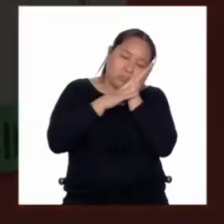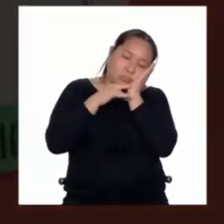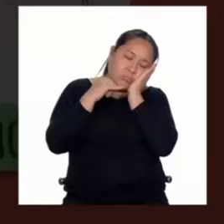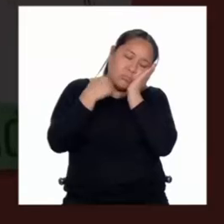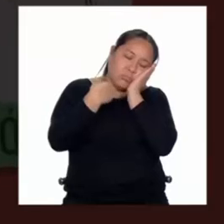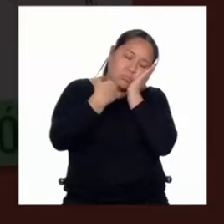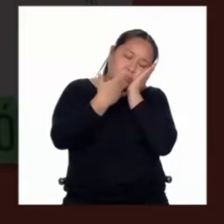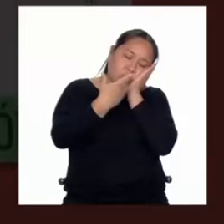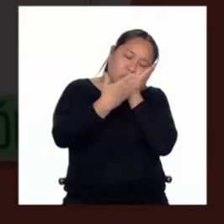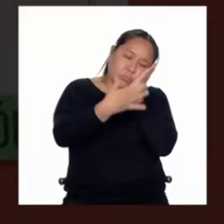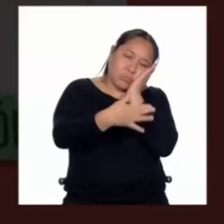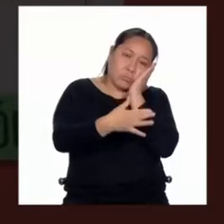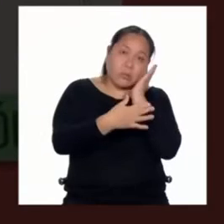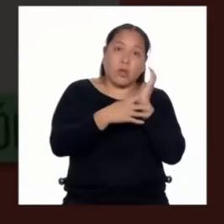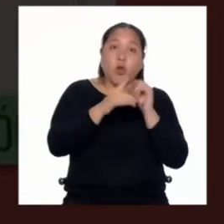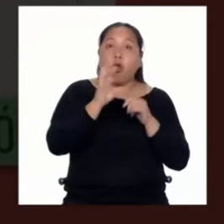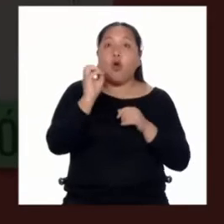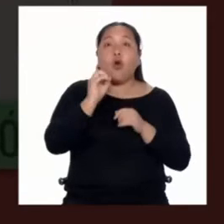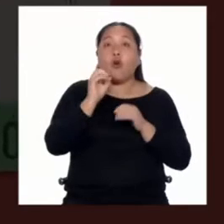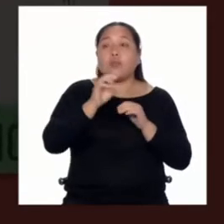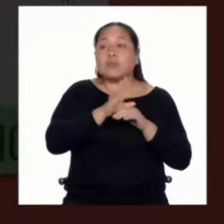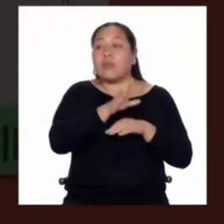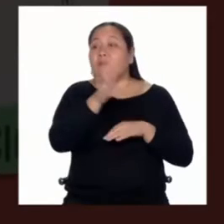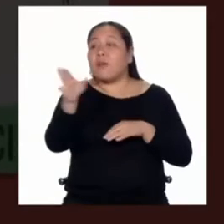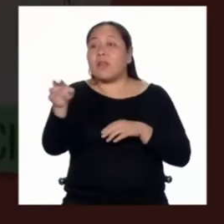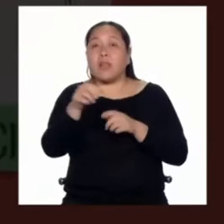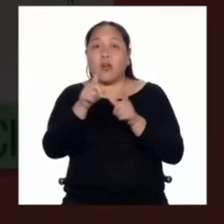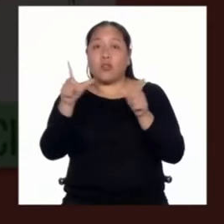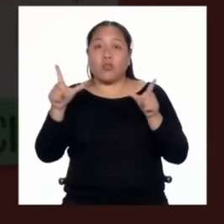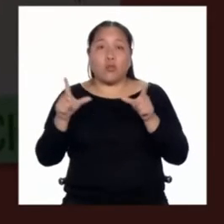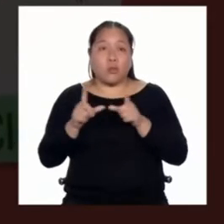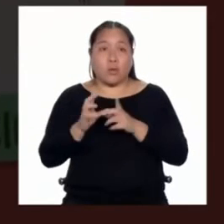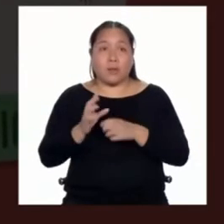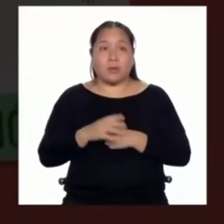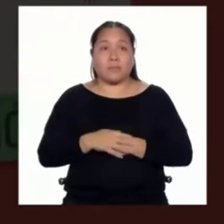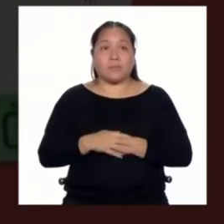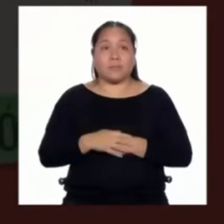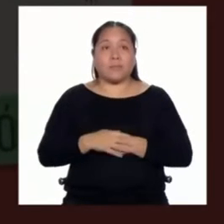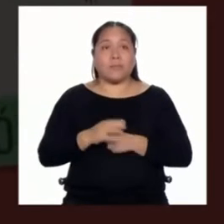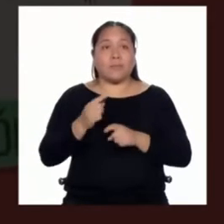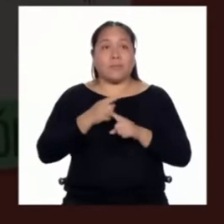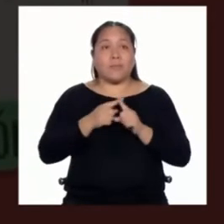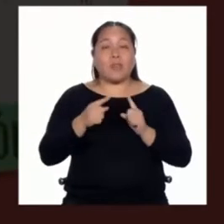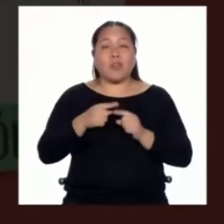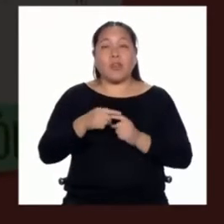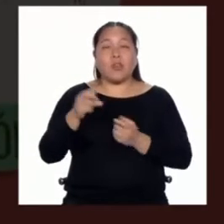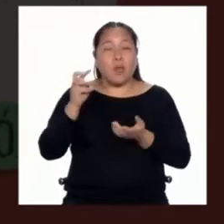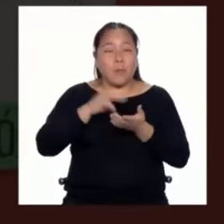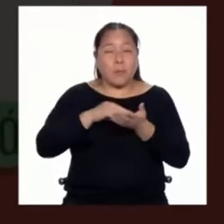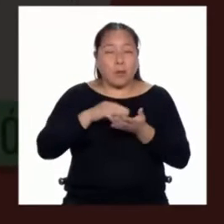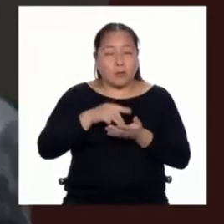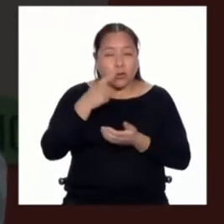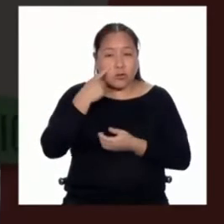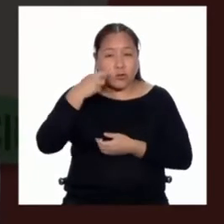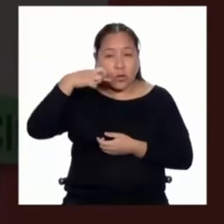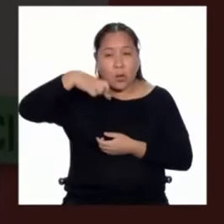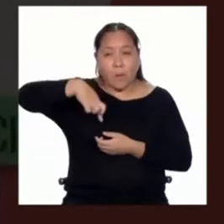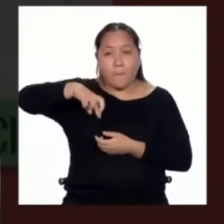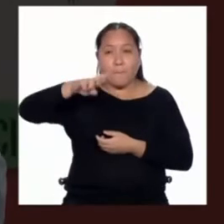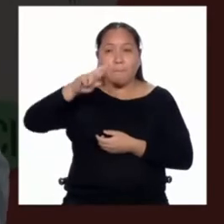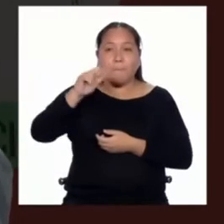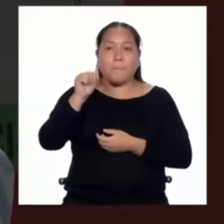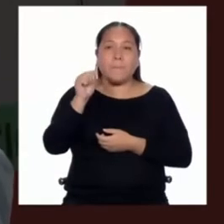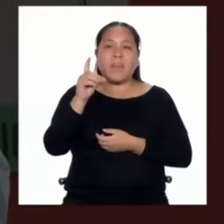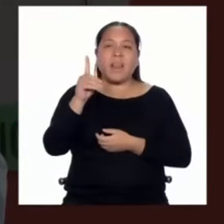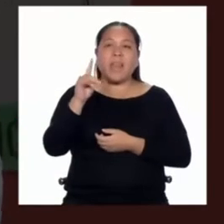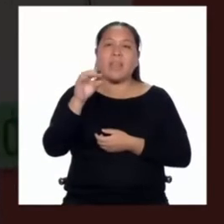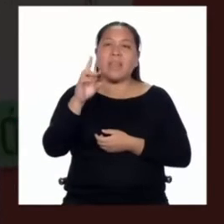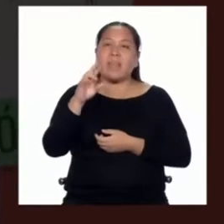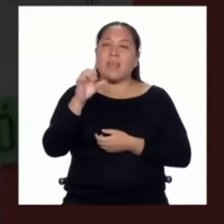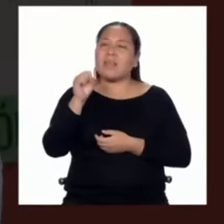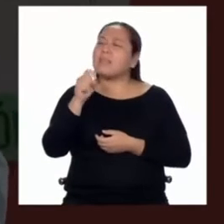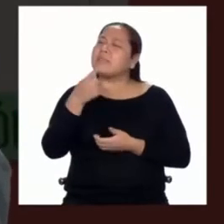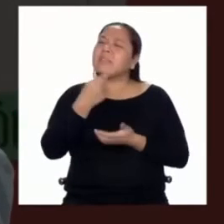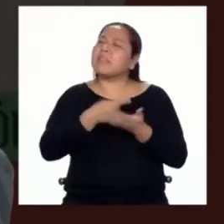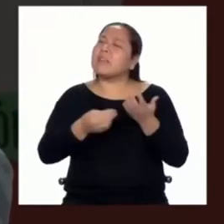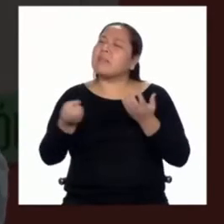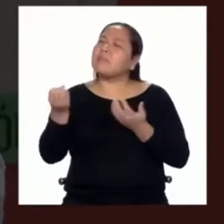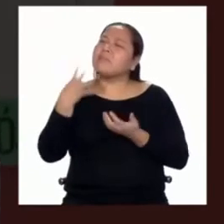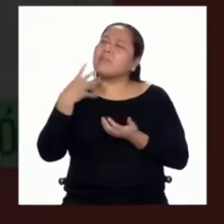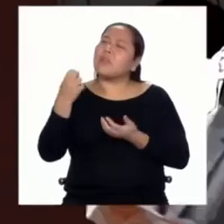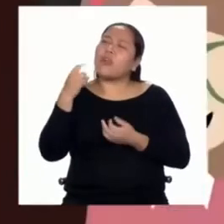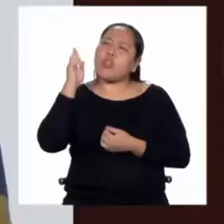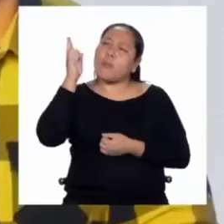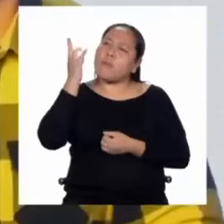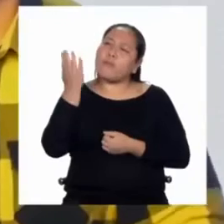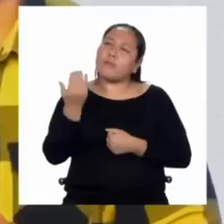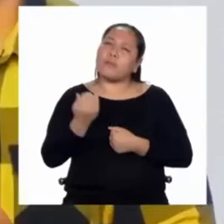Helga, pero de todas ellas, la zona que más nos interesa saber son las praderas. Por eso, preguntémosle al profe qué más nos puede decir sobre